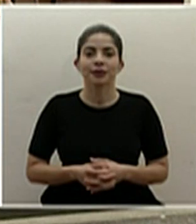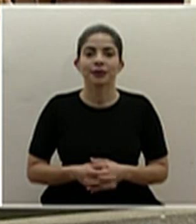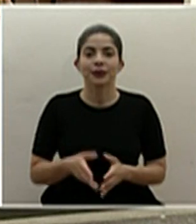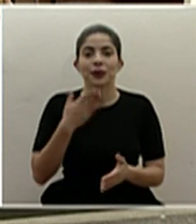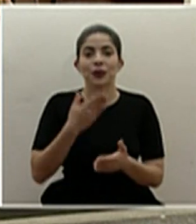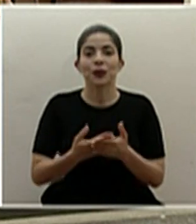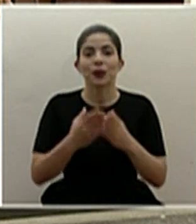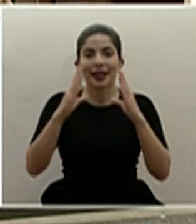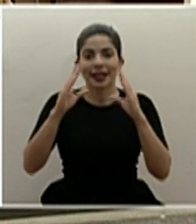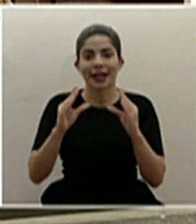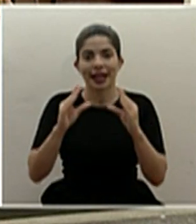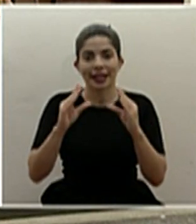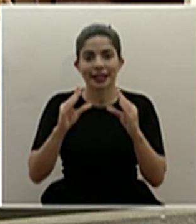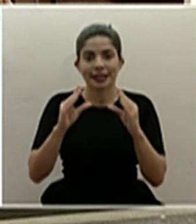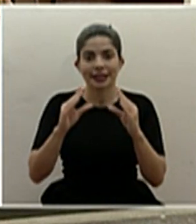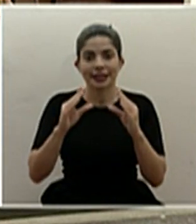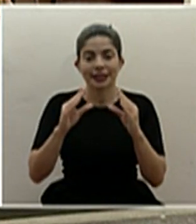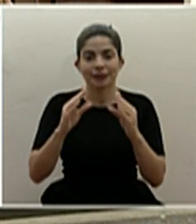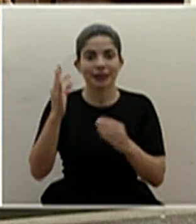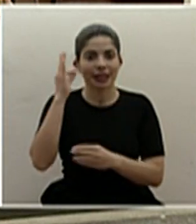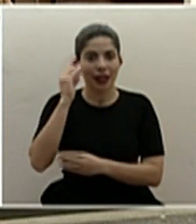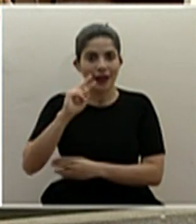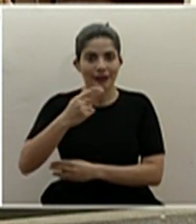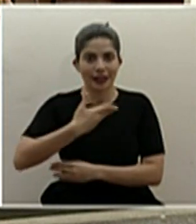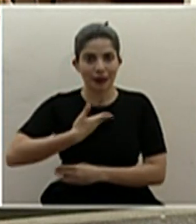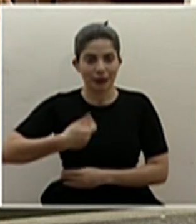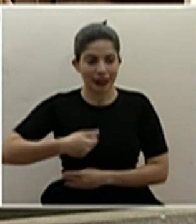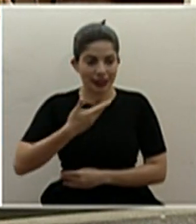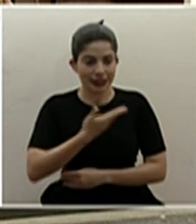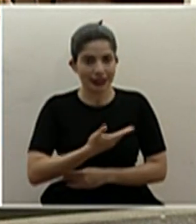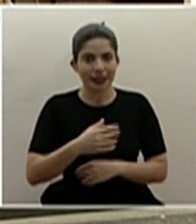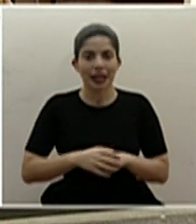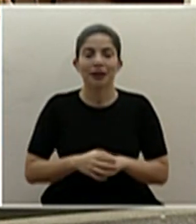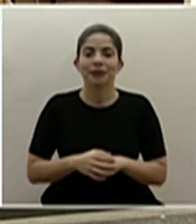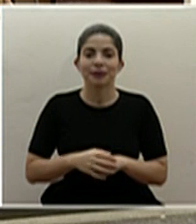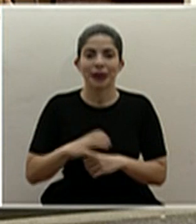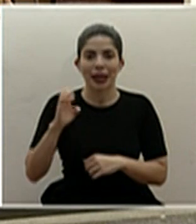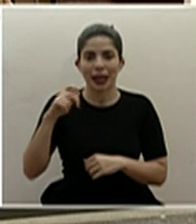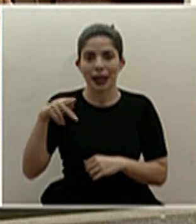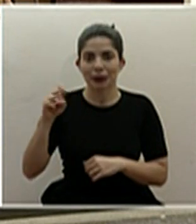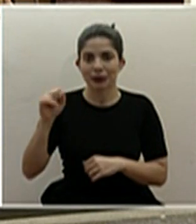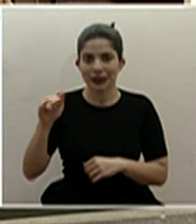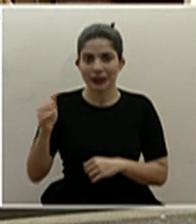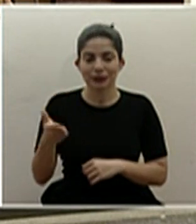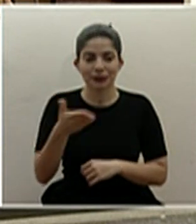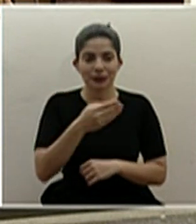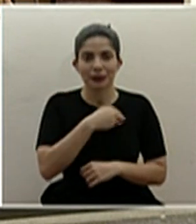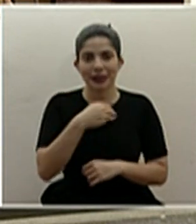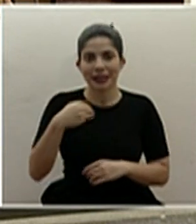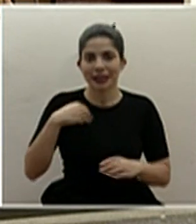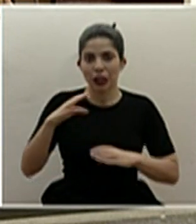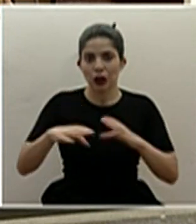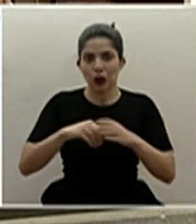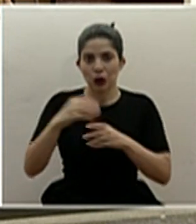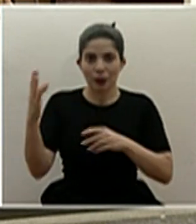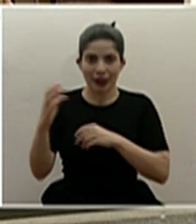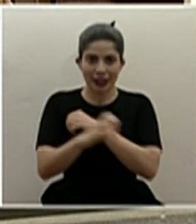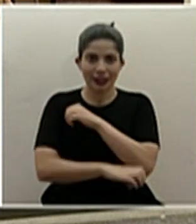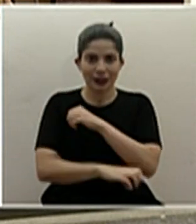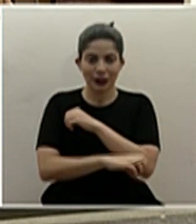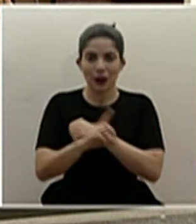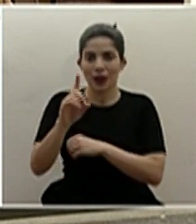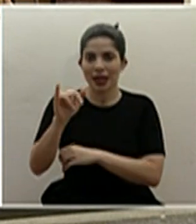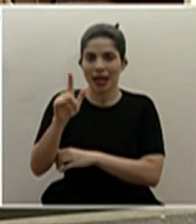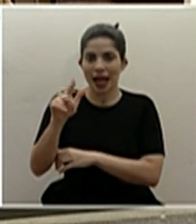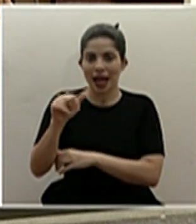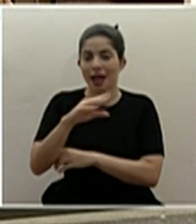Bueno, muy buenas tardes a la señora vicepresidenta de la República, doña Epsi Campbell, a la ministra de Comercio Exterior, Diala Jiménez, y a Michael Soto,